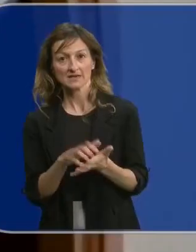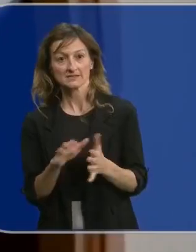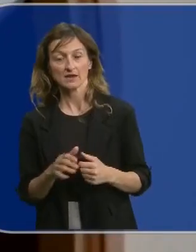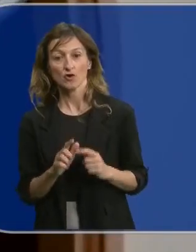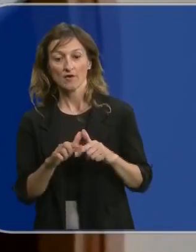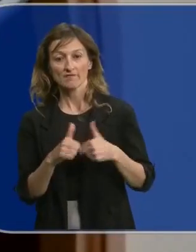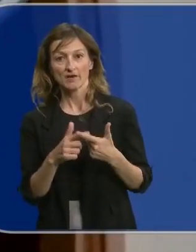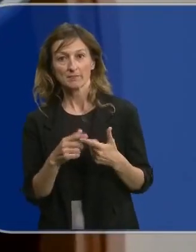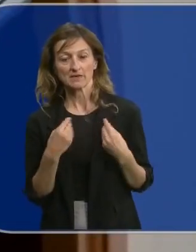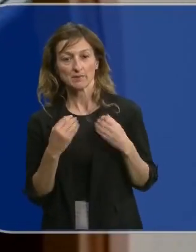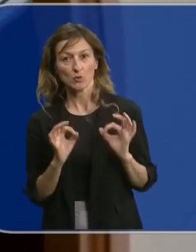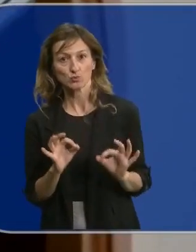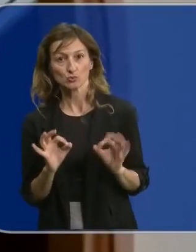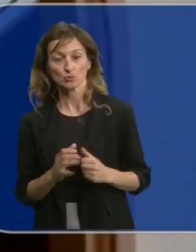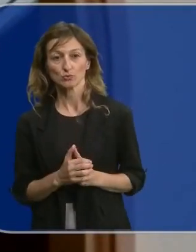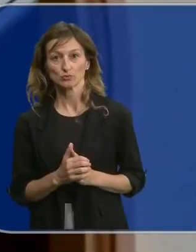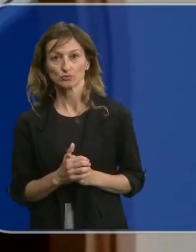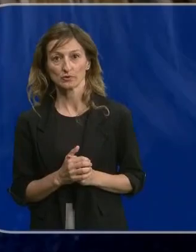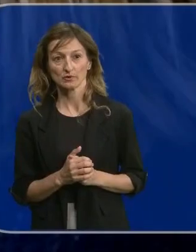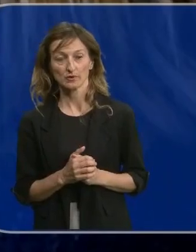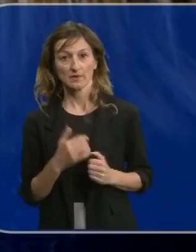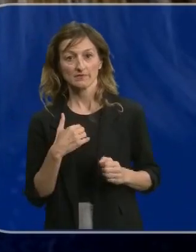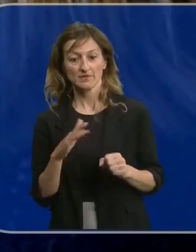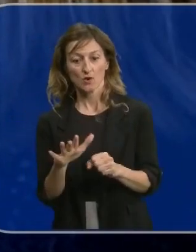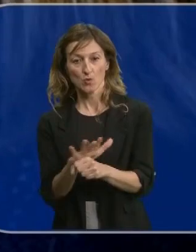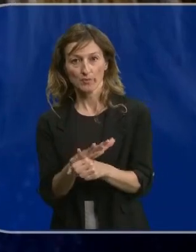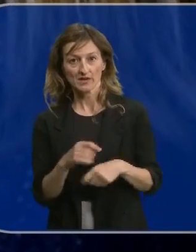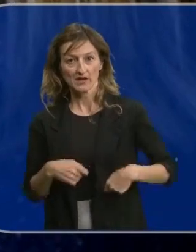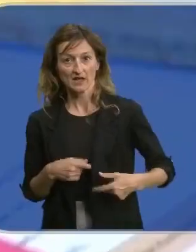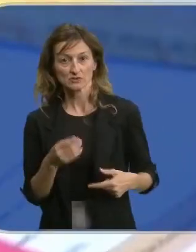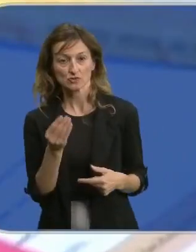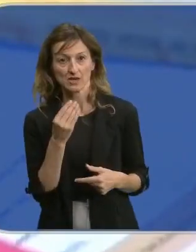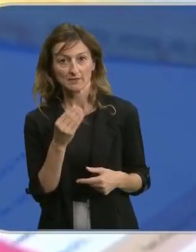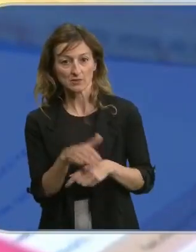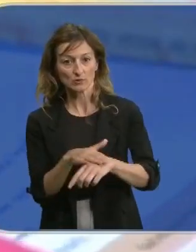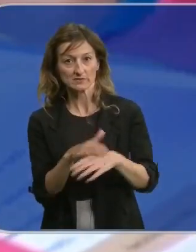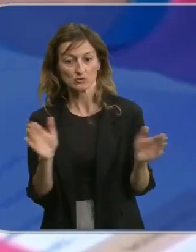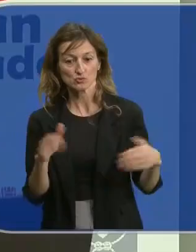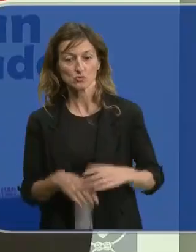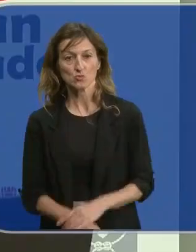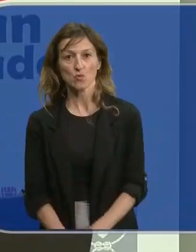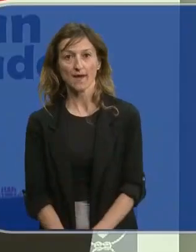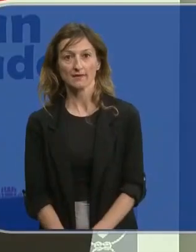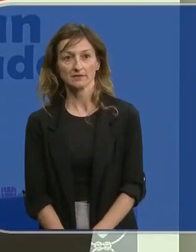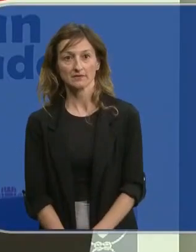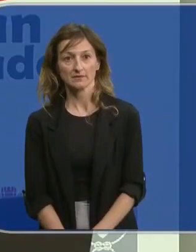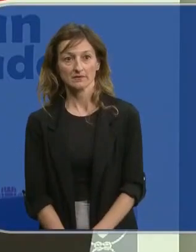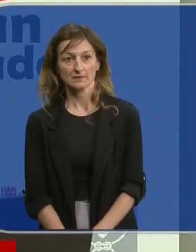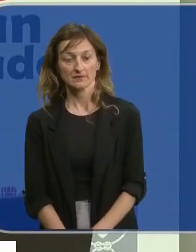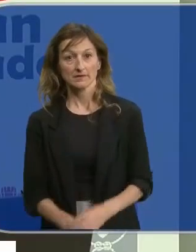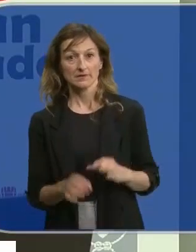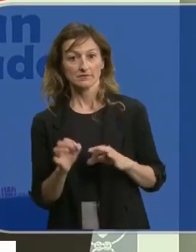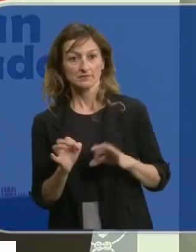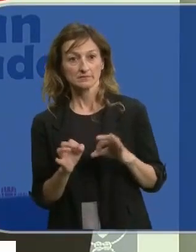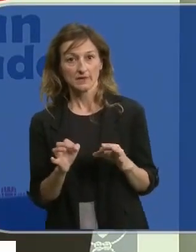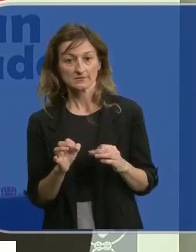familias que viven al día y que no tienen ni siquiera para cubrir los gastos de los alimentos más básicos ha habido un gran incremento de la de